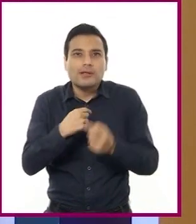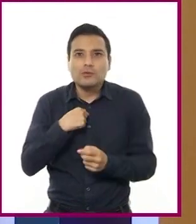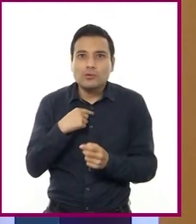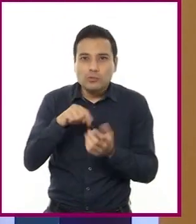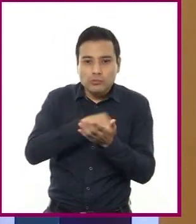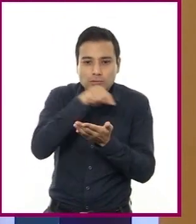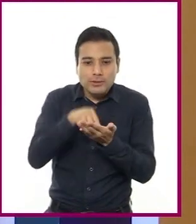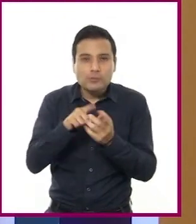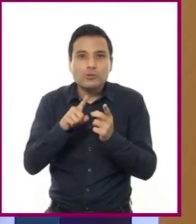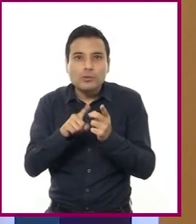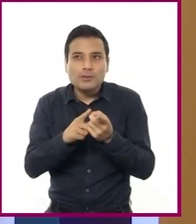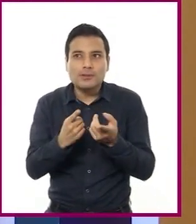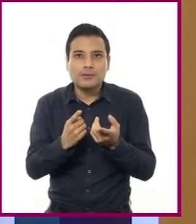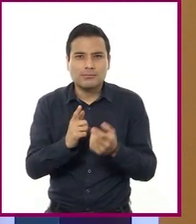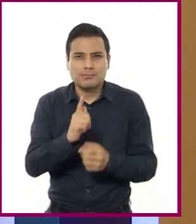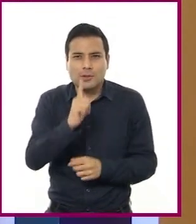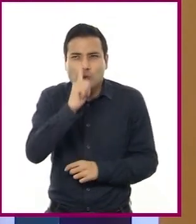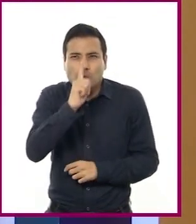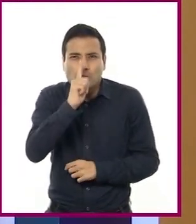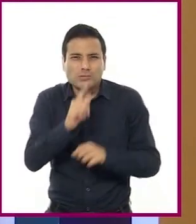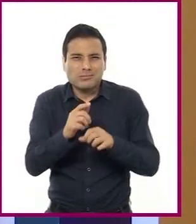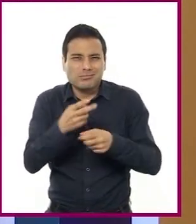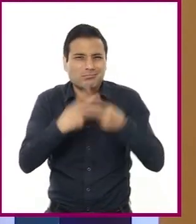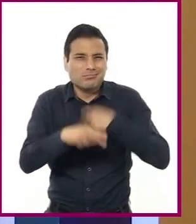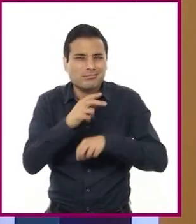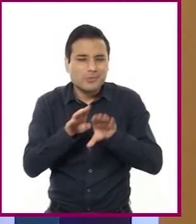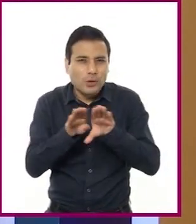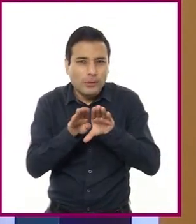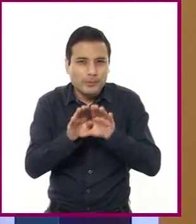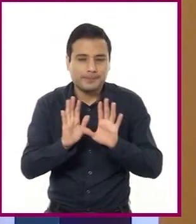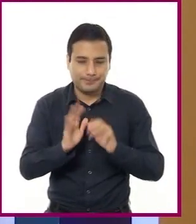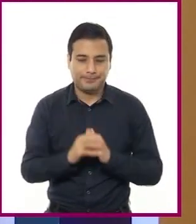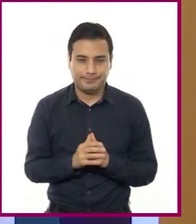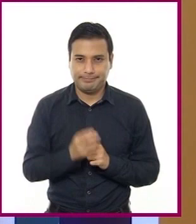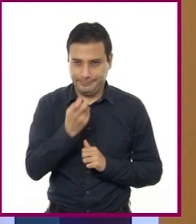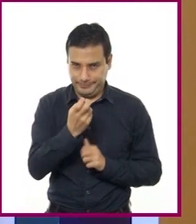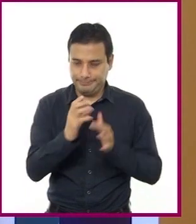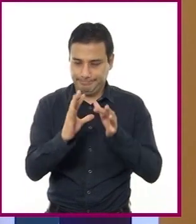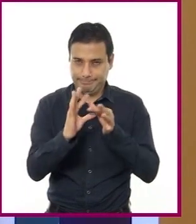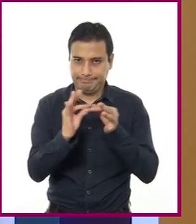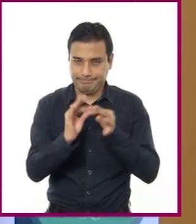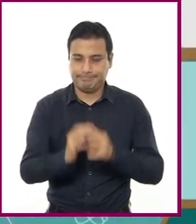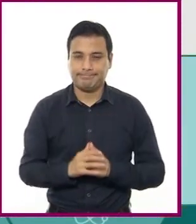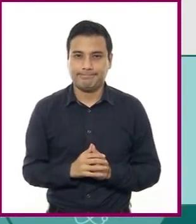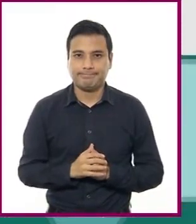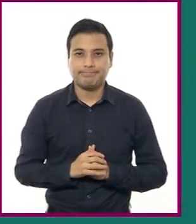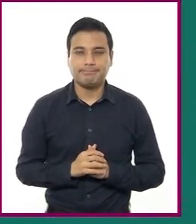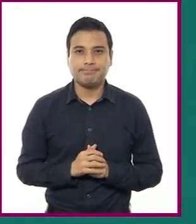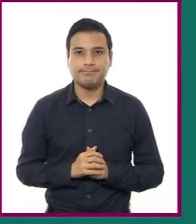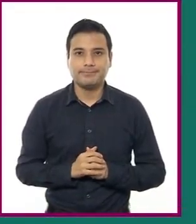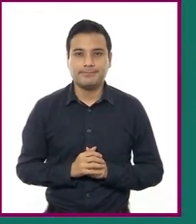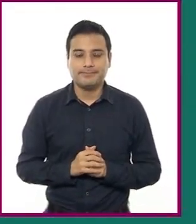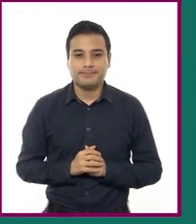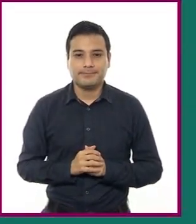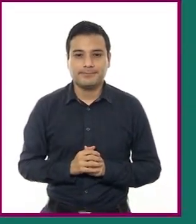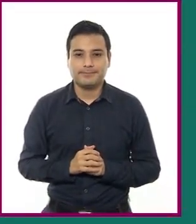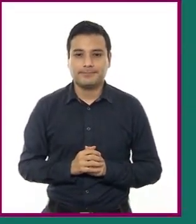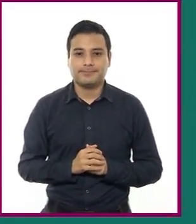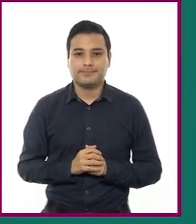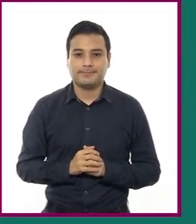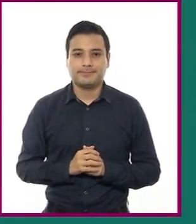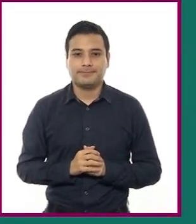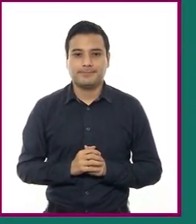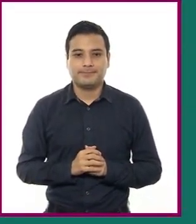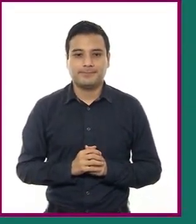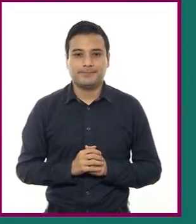llega la luz que sale de las gotas de agua cuando está sucediendo un arco iris. En primer